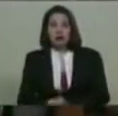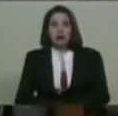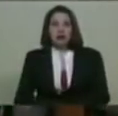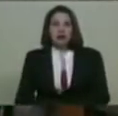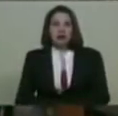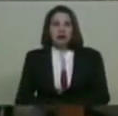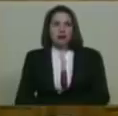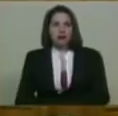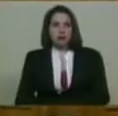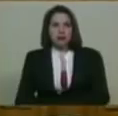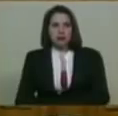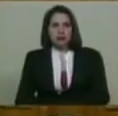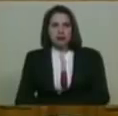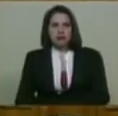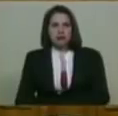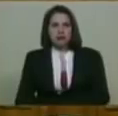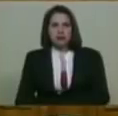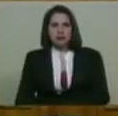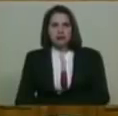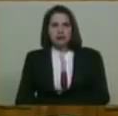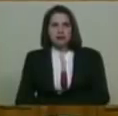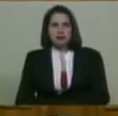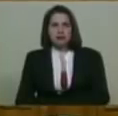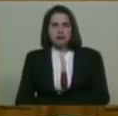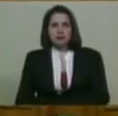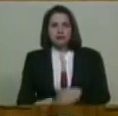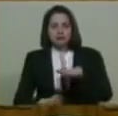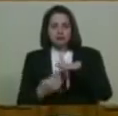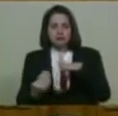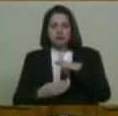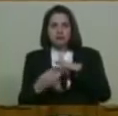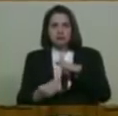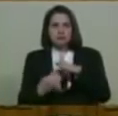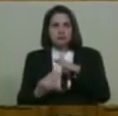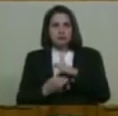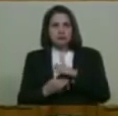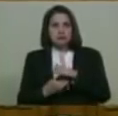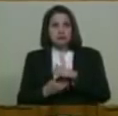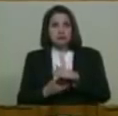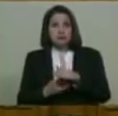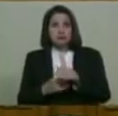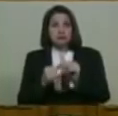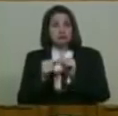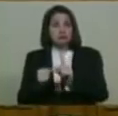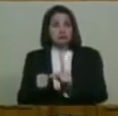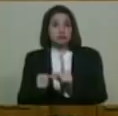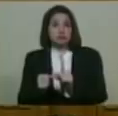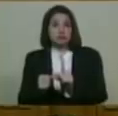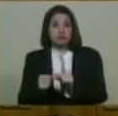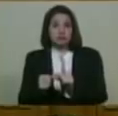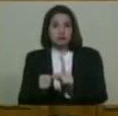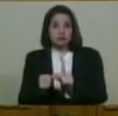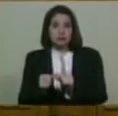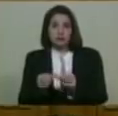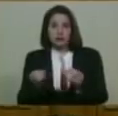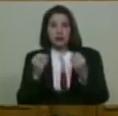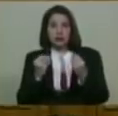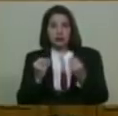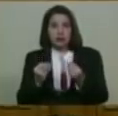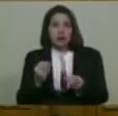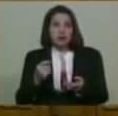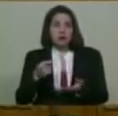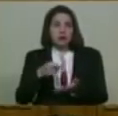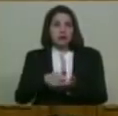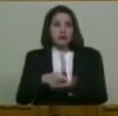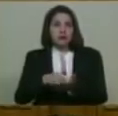Ya tenemos una base sólida de 1.500.000 hogares. Tenemos otra base de 1 millón de hogares